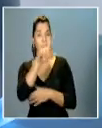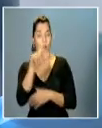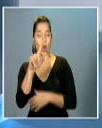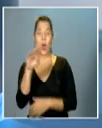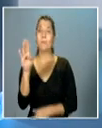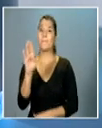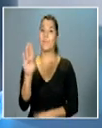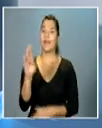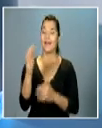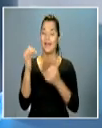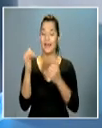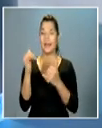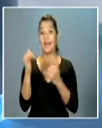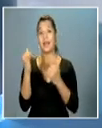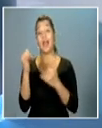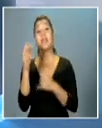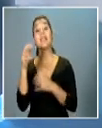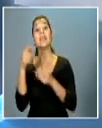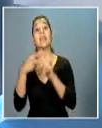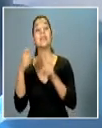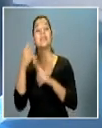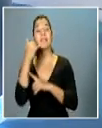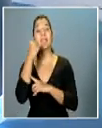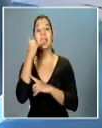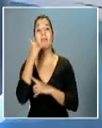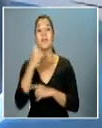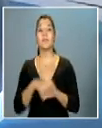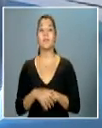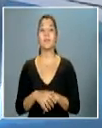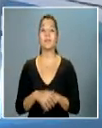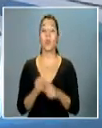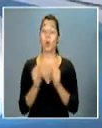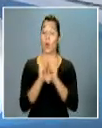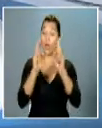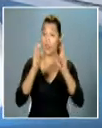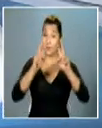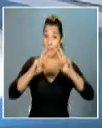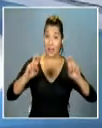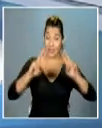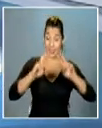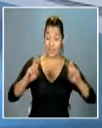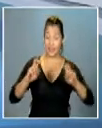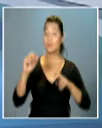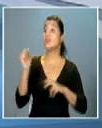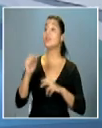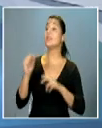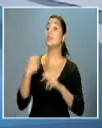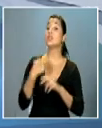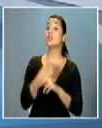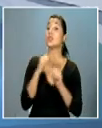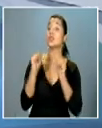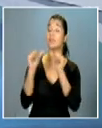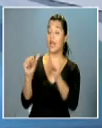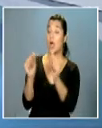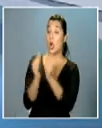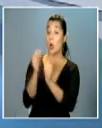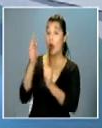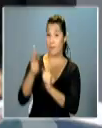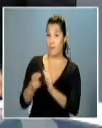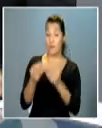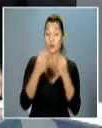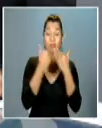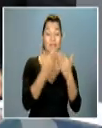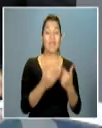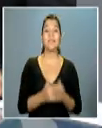que nos escuchaba vía telefónica. El tema que analizamos. Sí, y seguiremos con el mismo. Muchísimas